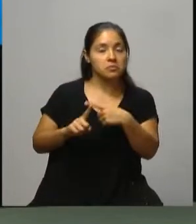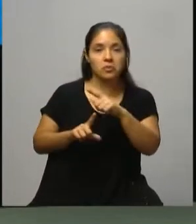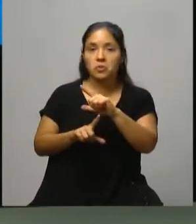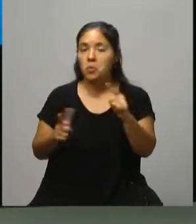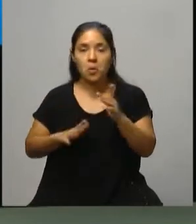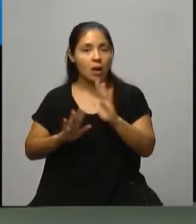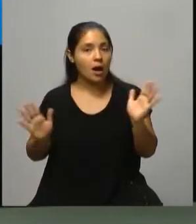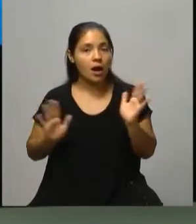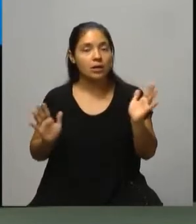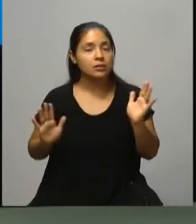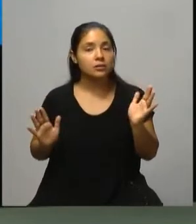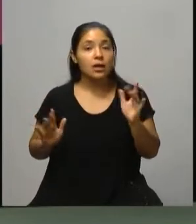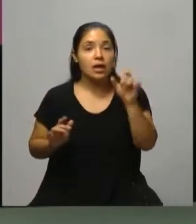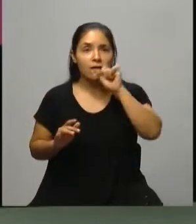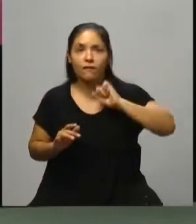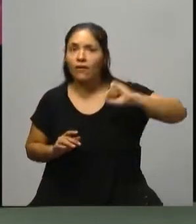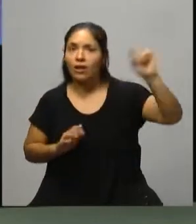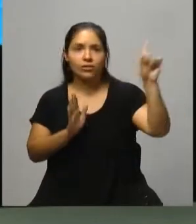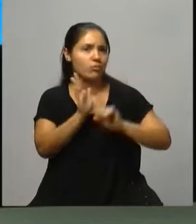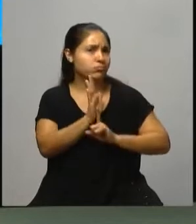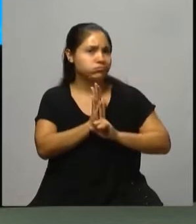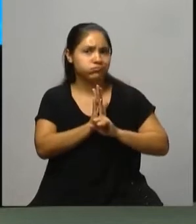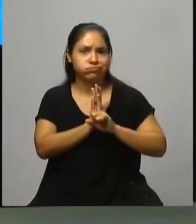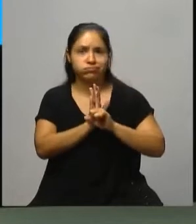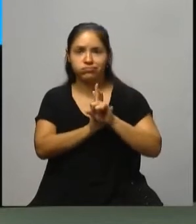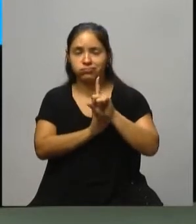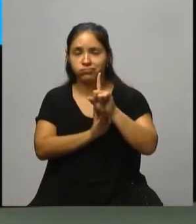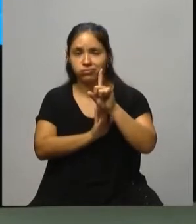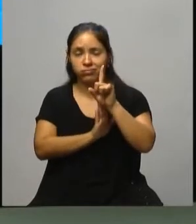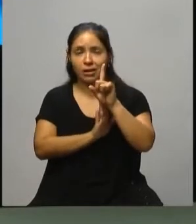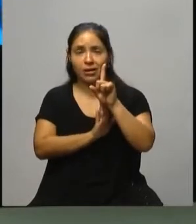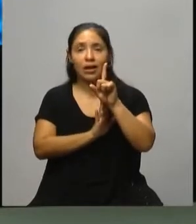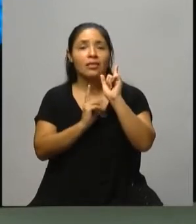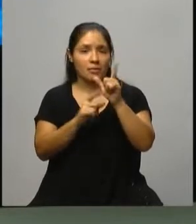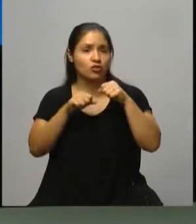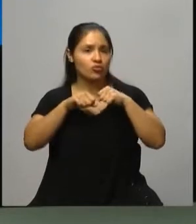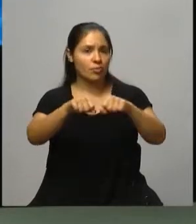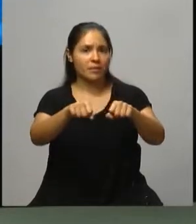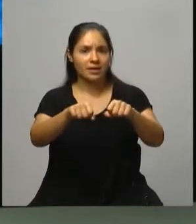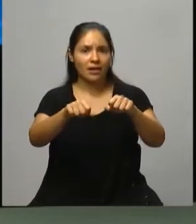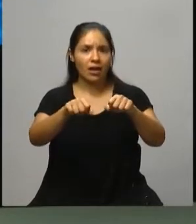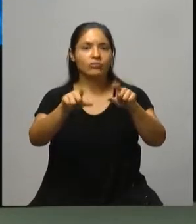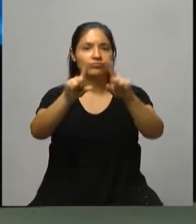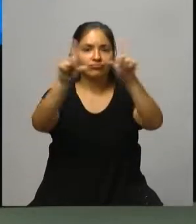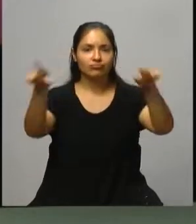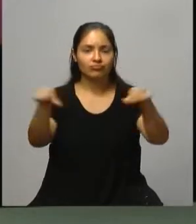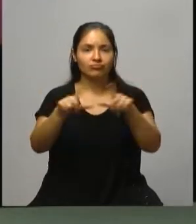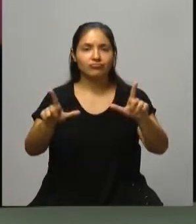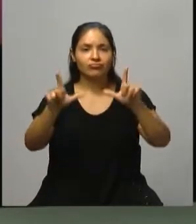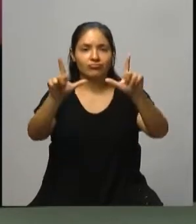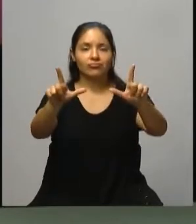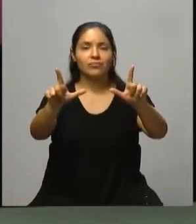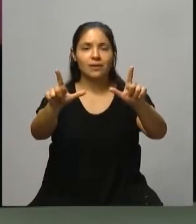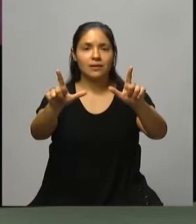presentarse para la Unión Cívica Radical. Y en el caso del Frente de Todos, hay dos figuras